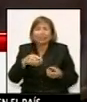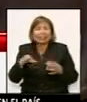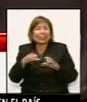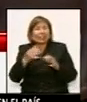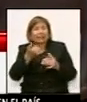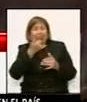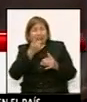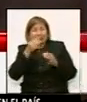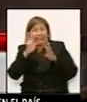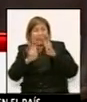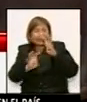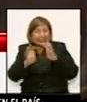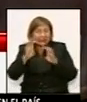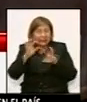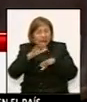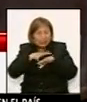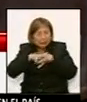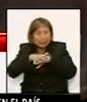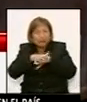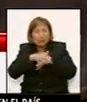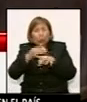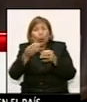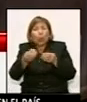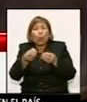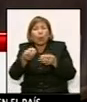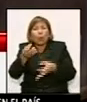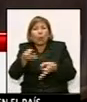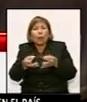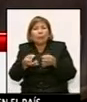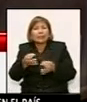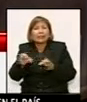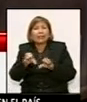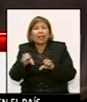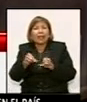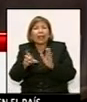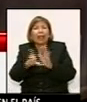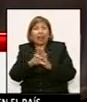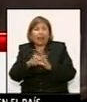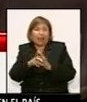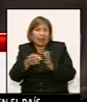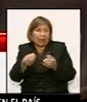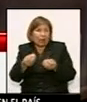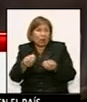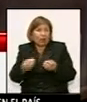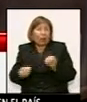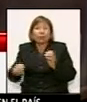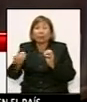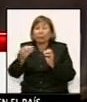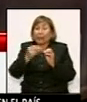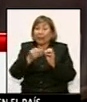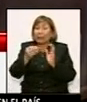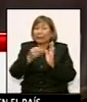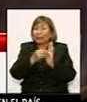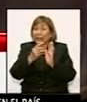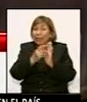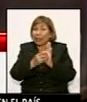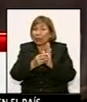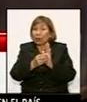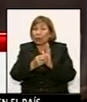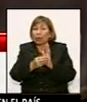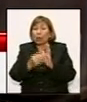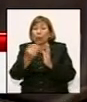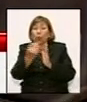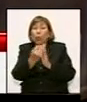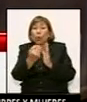pequeña evaluación, análisis respecto a la fórmula legal. Si bien es cierto, la segunda disposición complementaria final establece un